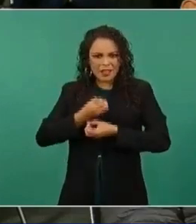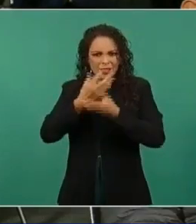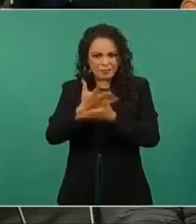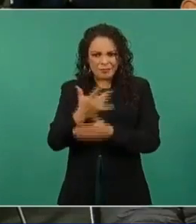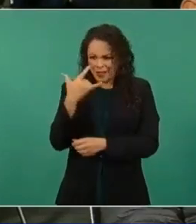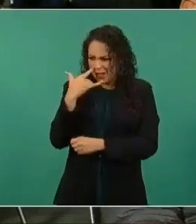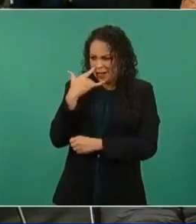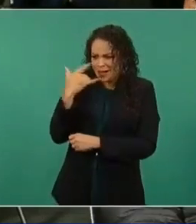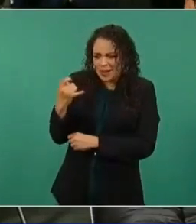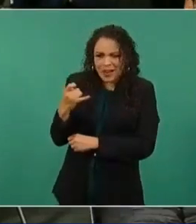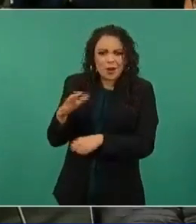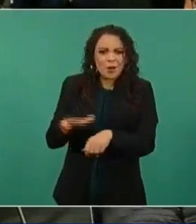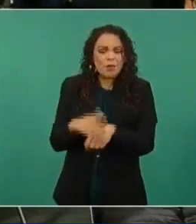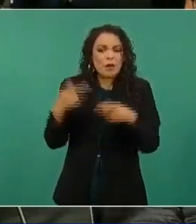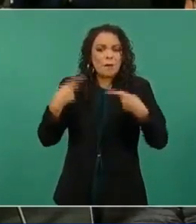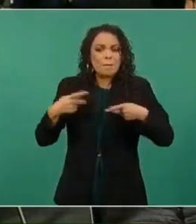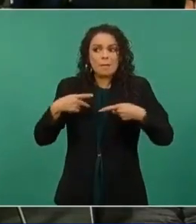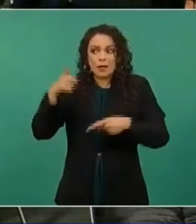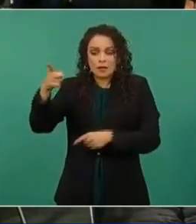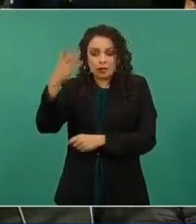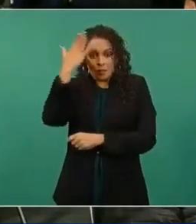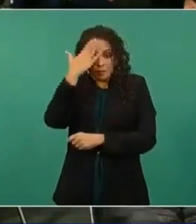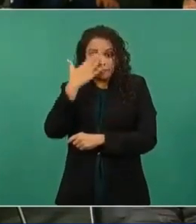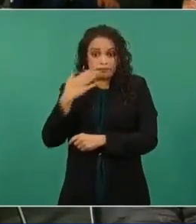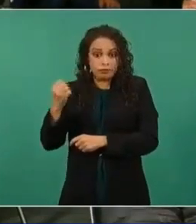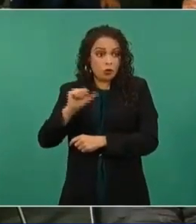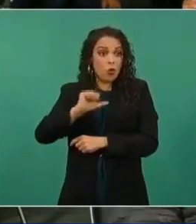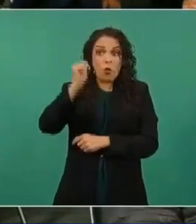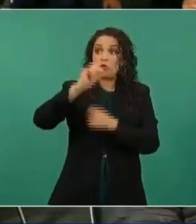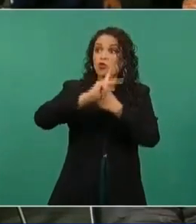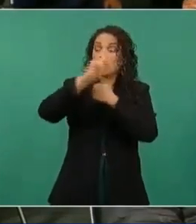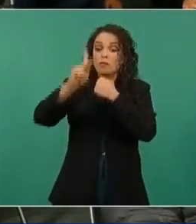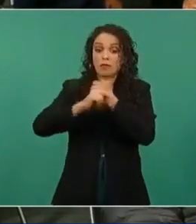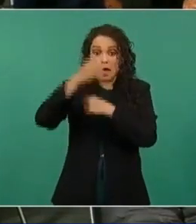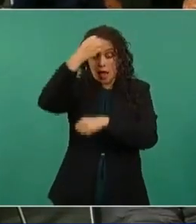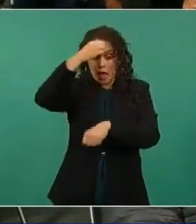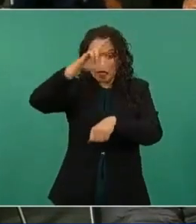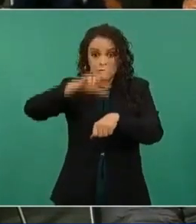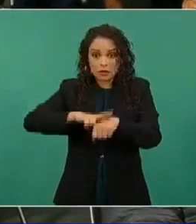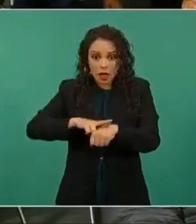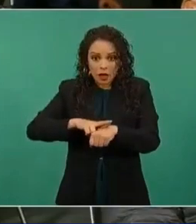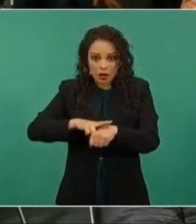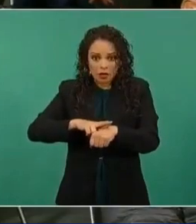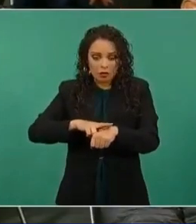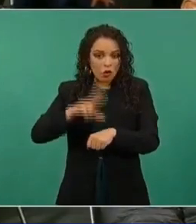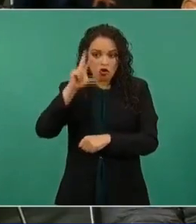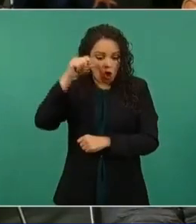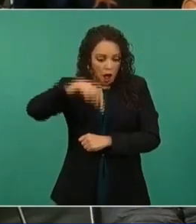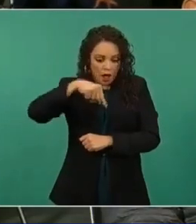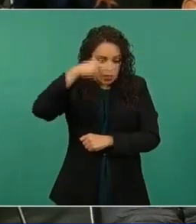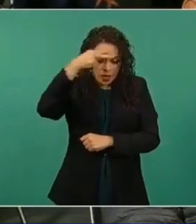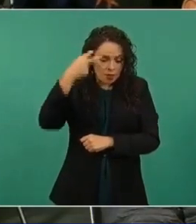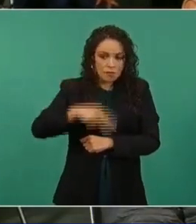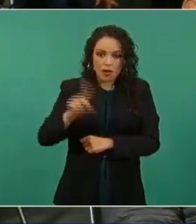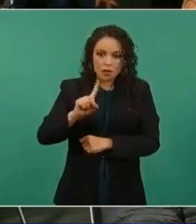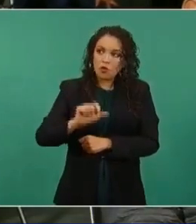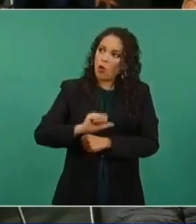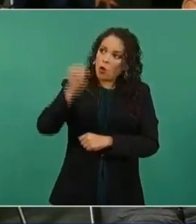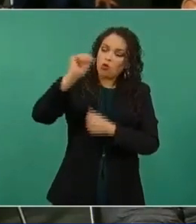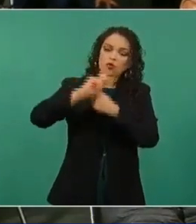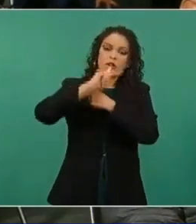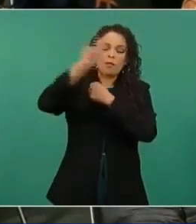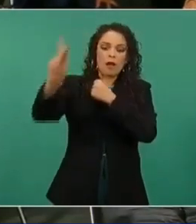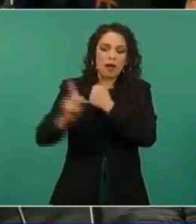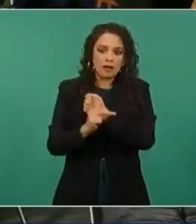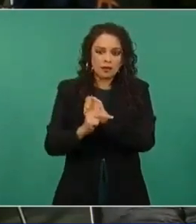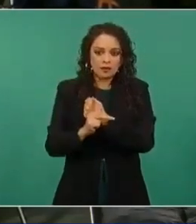vienen de analistas incluso de fuera. No estamos hablando de un analista del país, digo, en términos de,